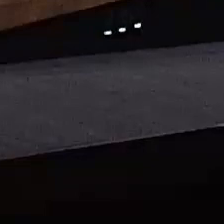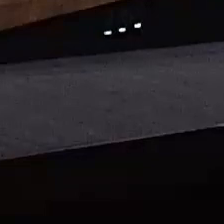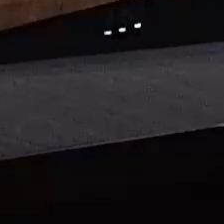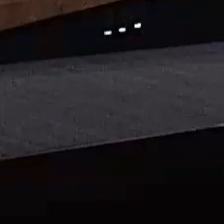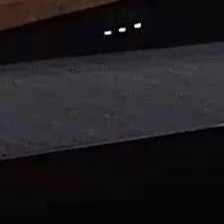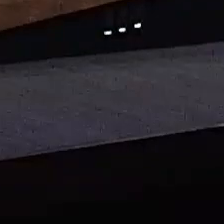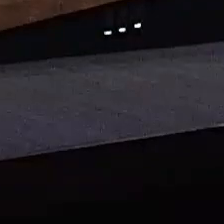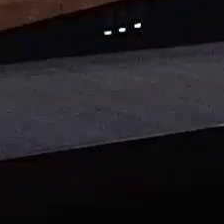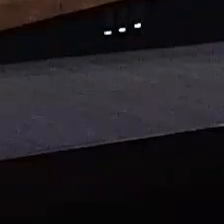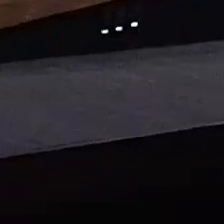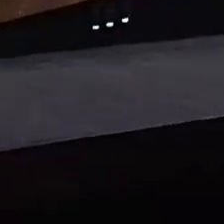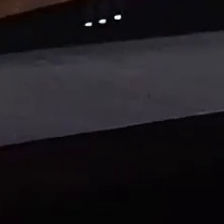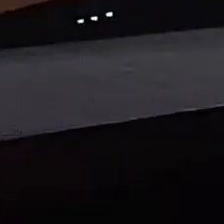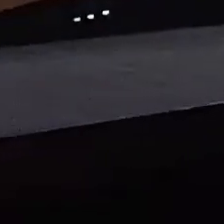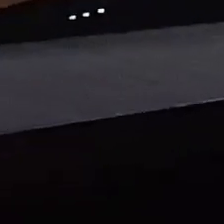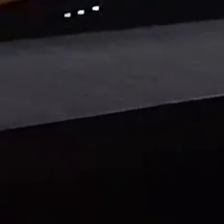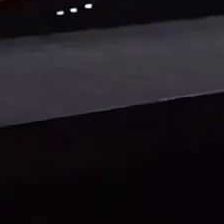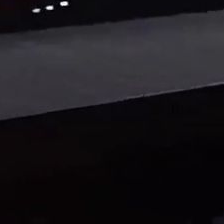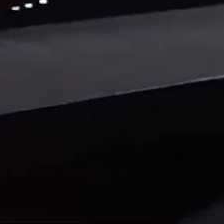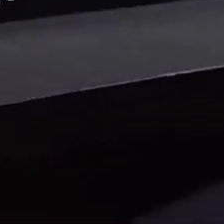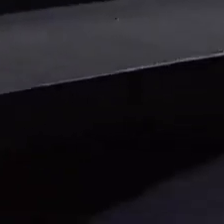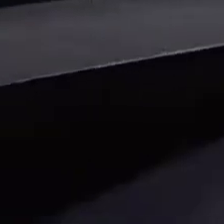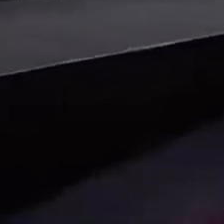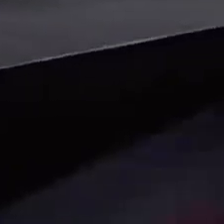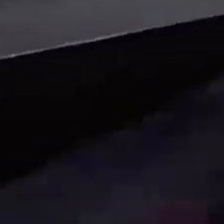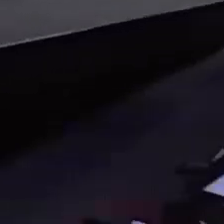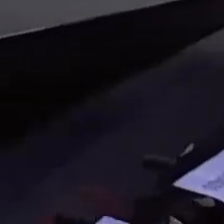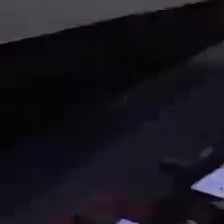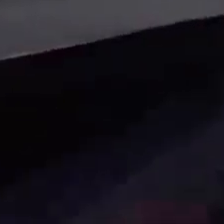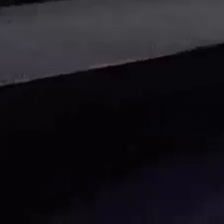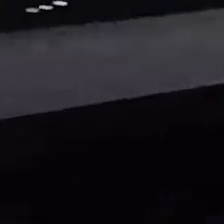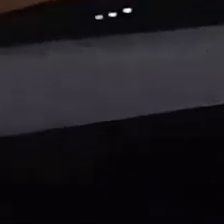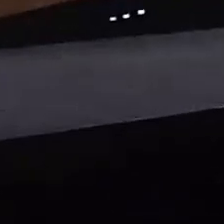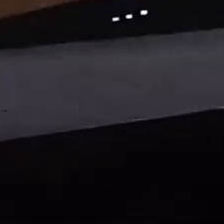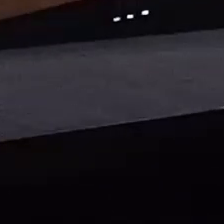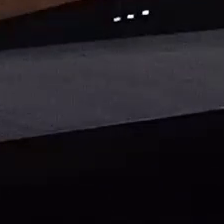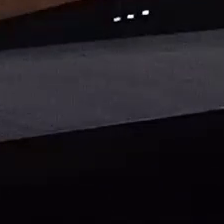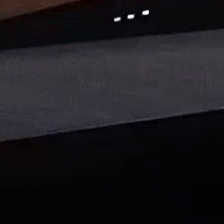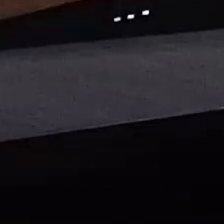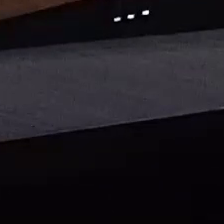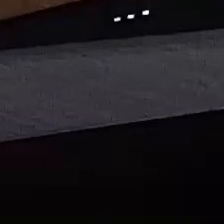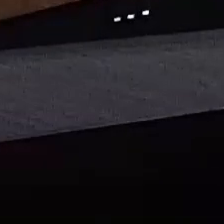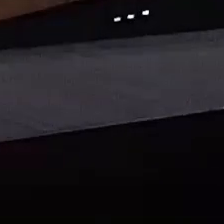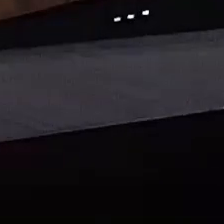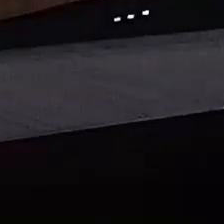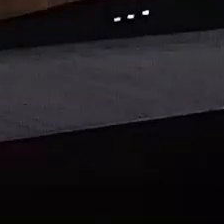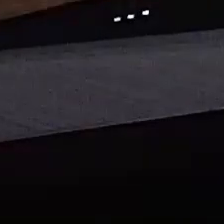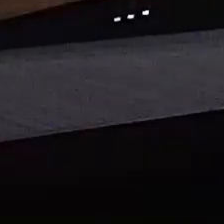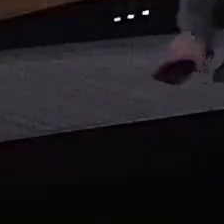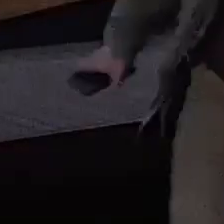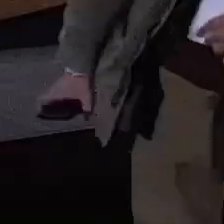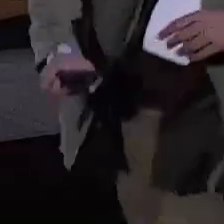Knowledge Brasil, Sara Frati, de Avina, Natalia Carfi, de Open Data Charter,